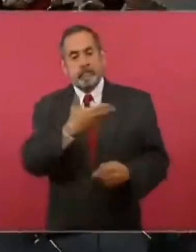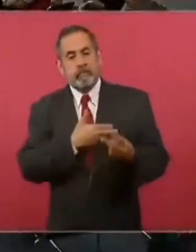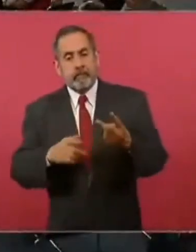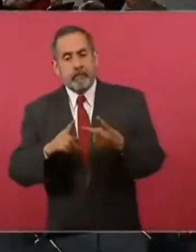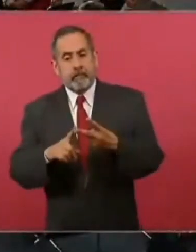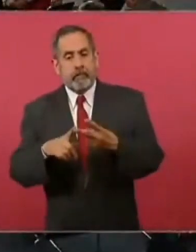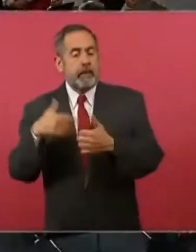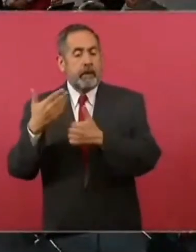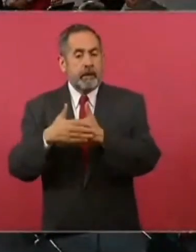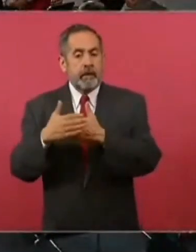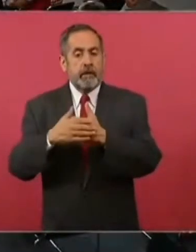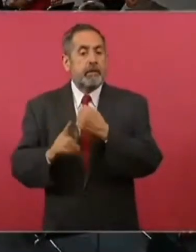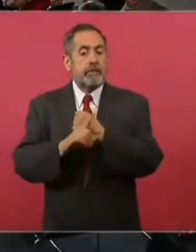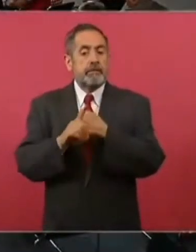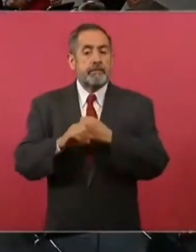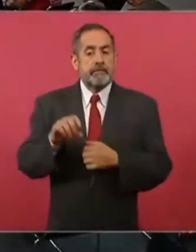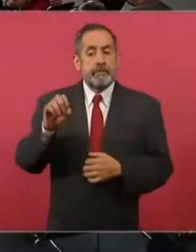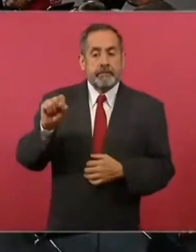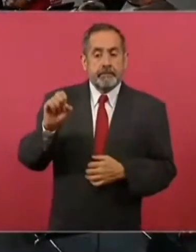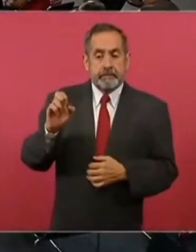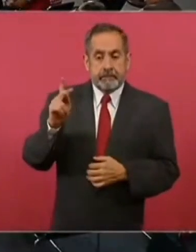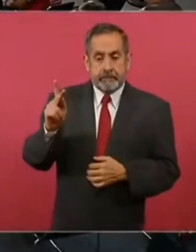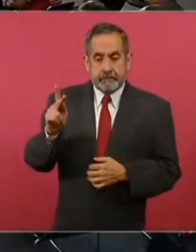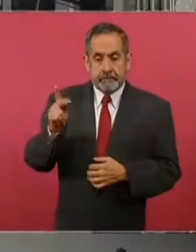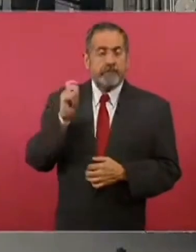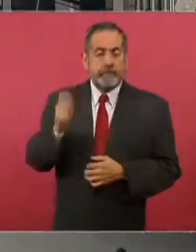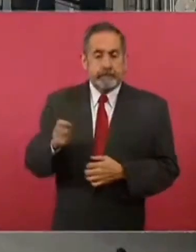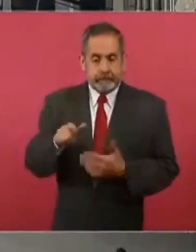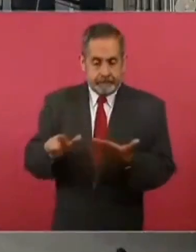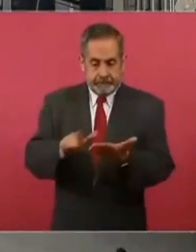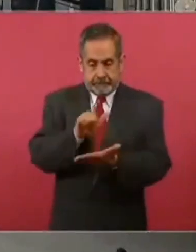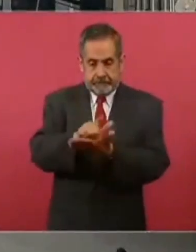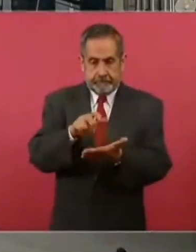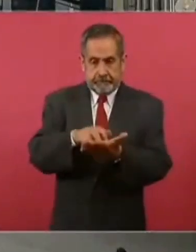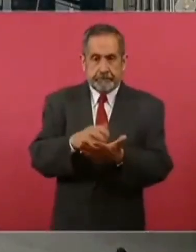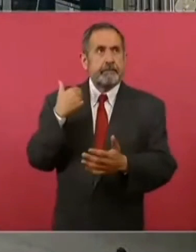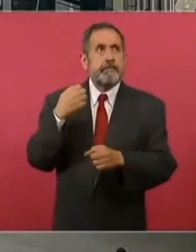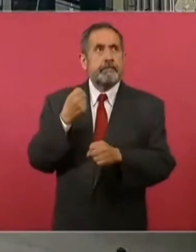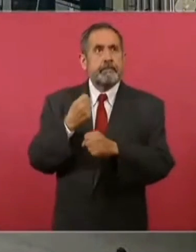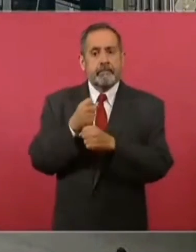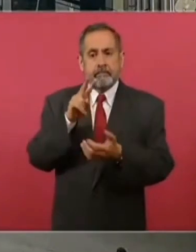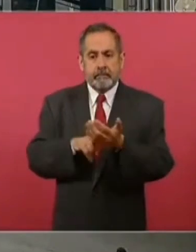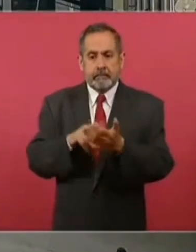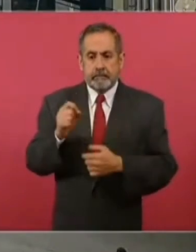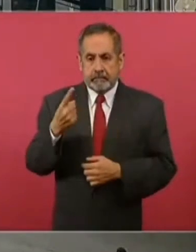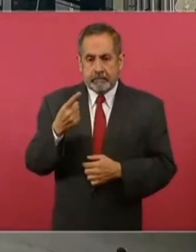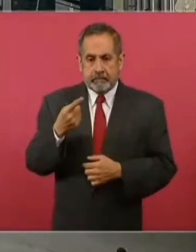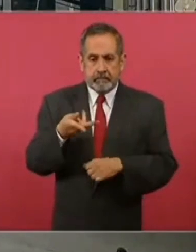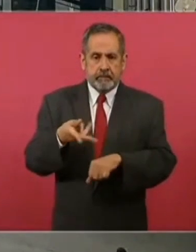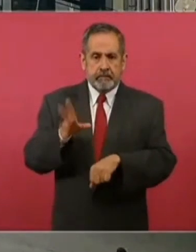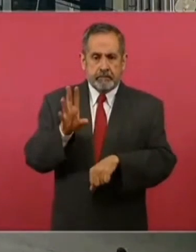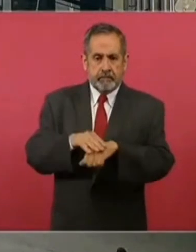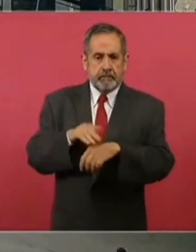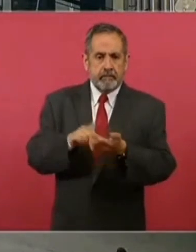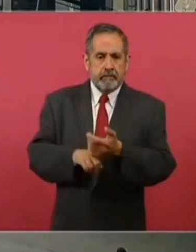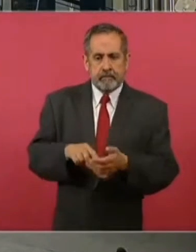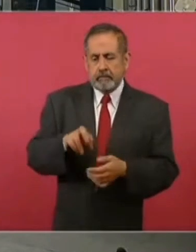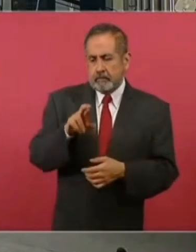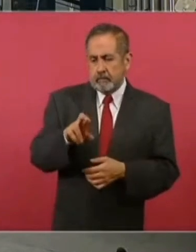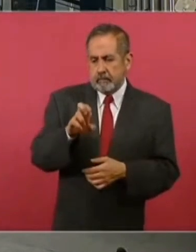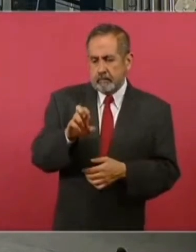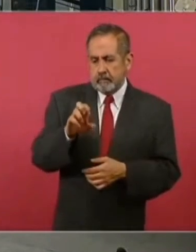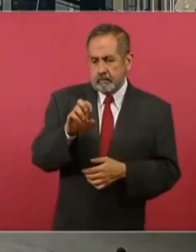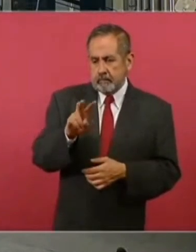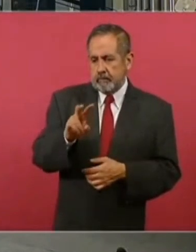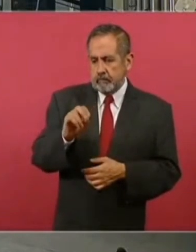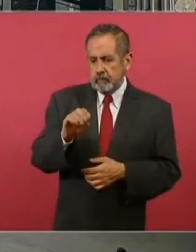Fíjense que se viene un problema para la SEP en el tema que se cambió una ley en el 2021, la autorización de los REBOES, que es la